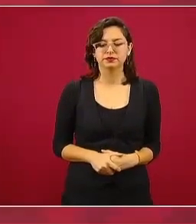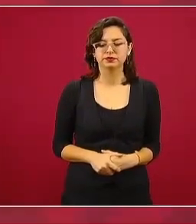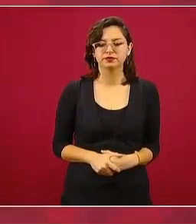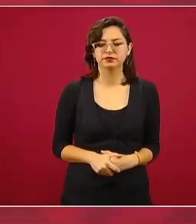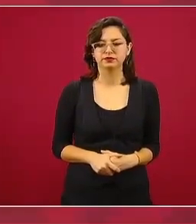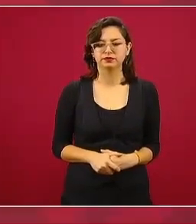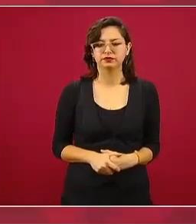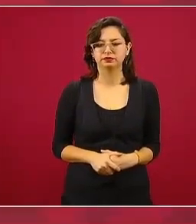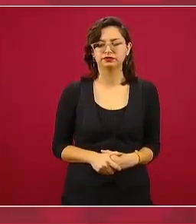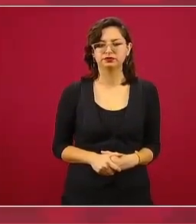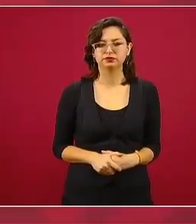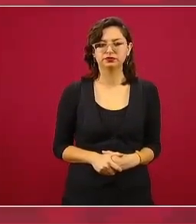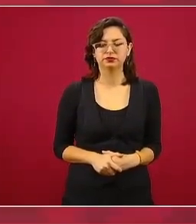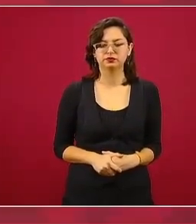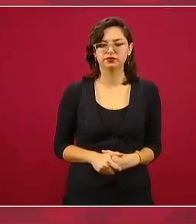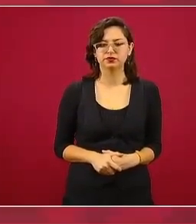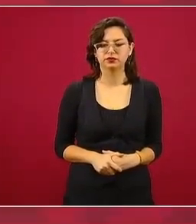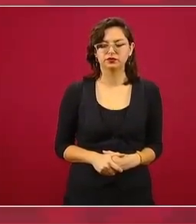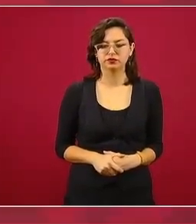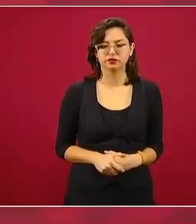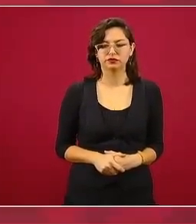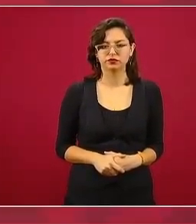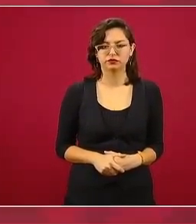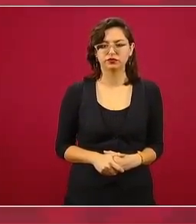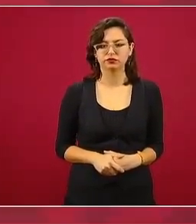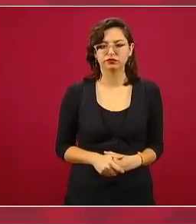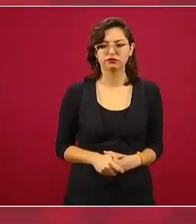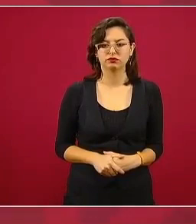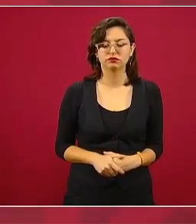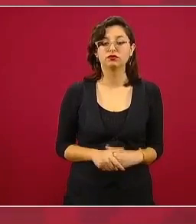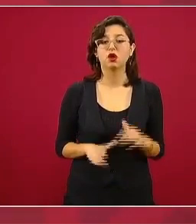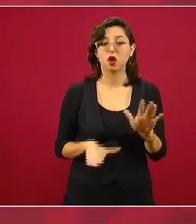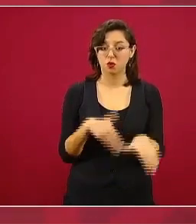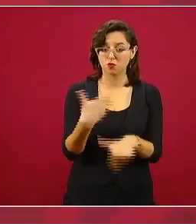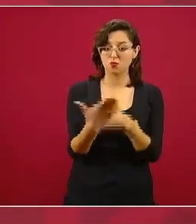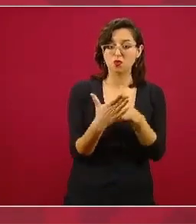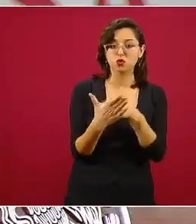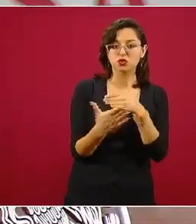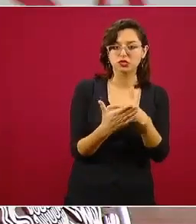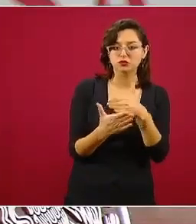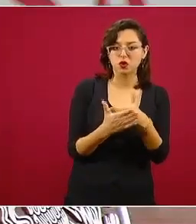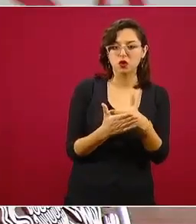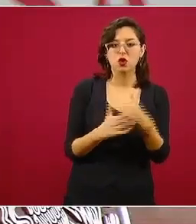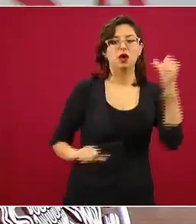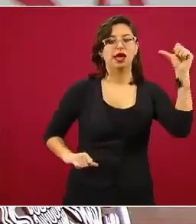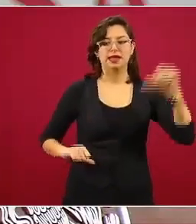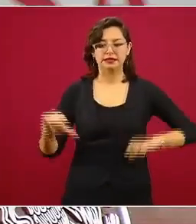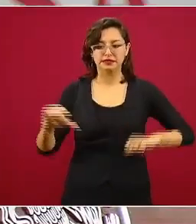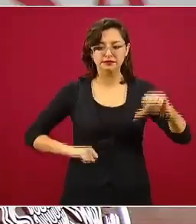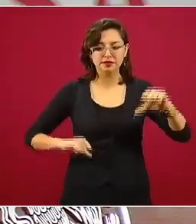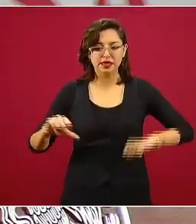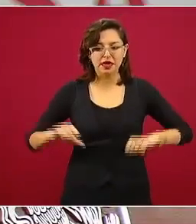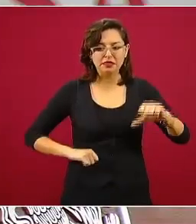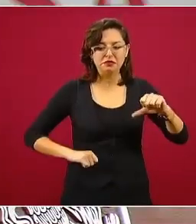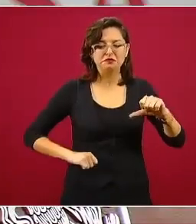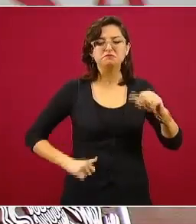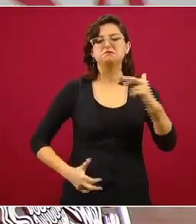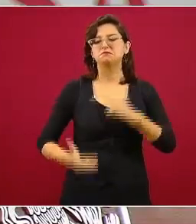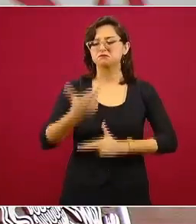de cómo vamos a ir regresando a la